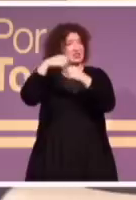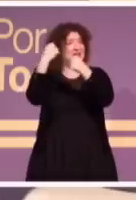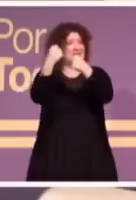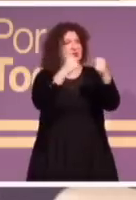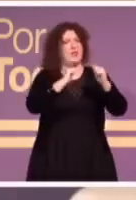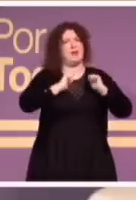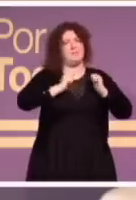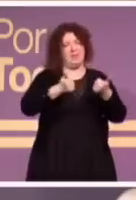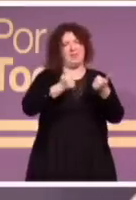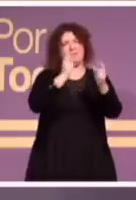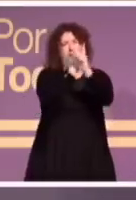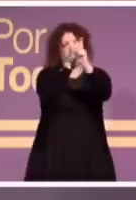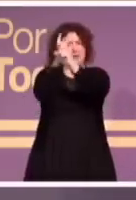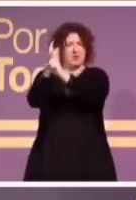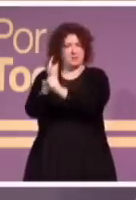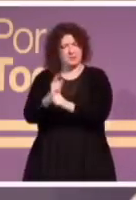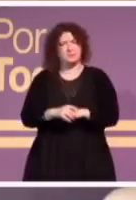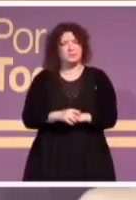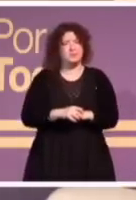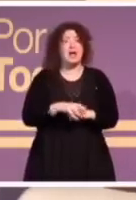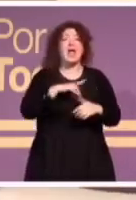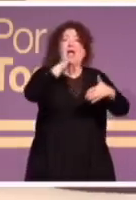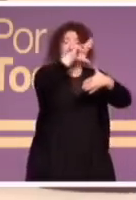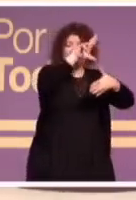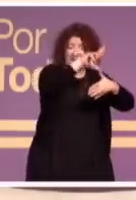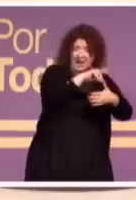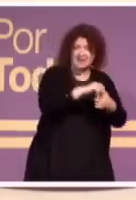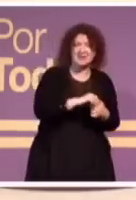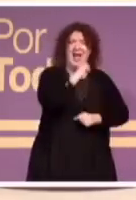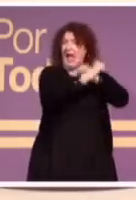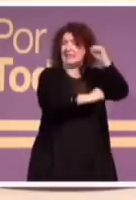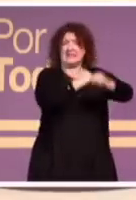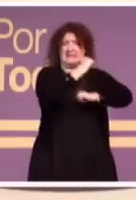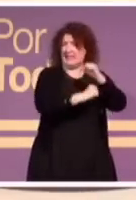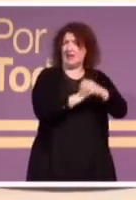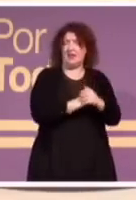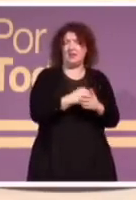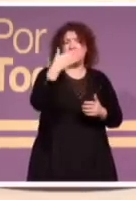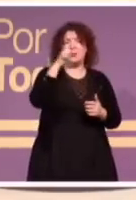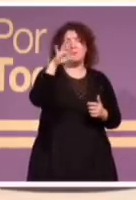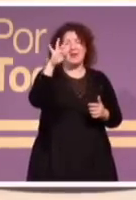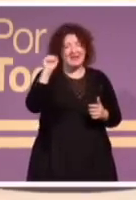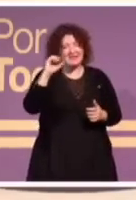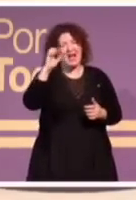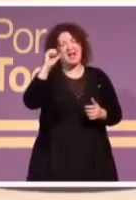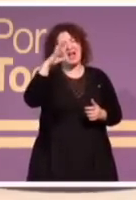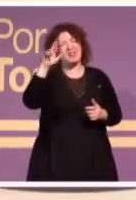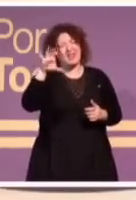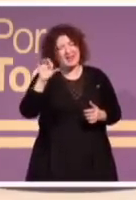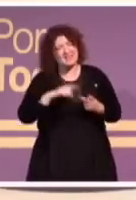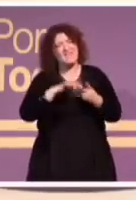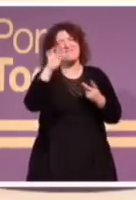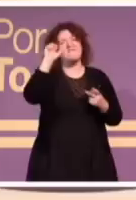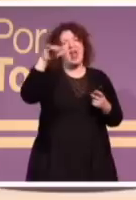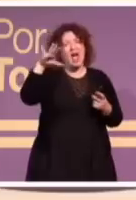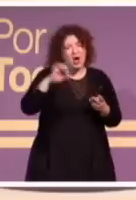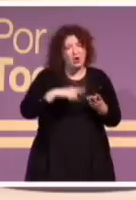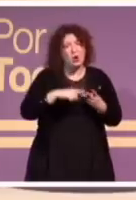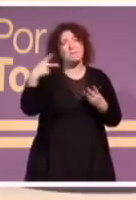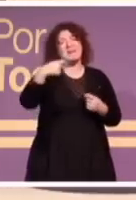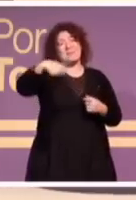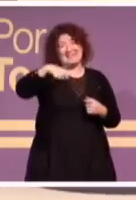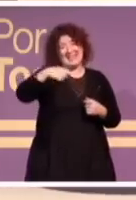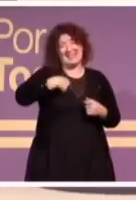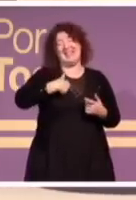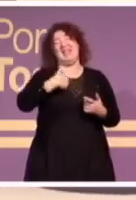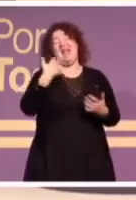instituciones, dentro y fuera. En América Latina asesinan a Berta Cáceres, a Marielle Franco, intentan asesinar a la vicepresidenta